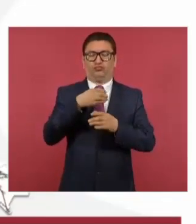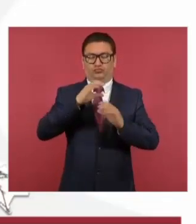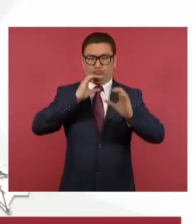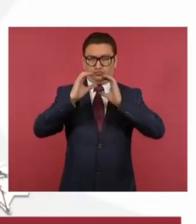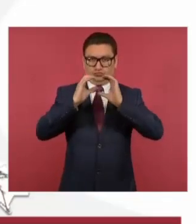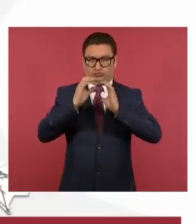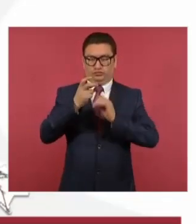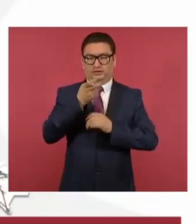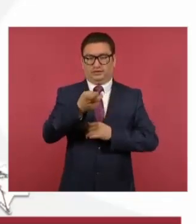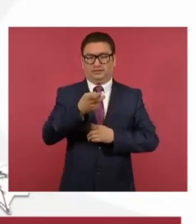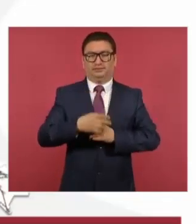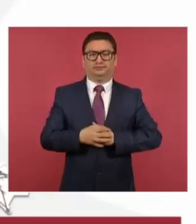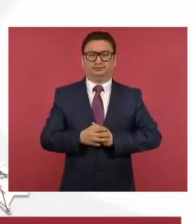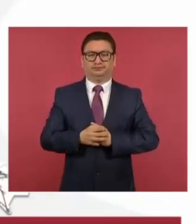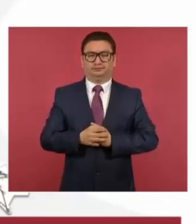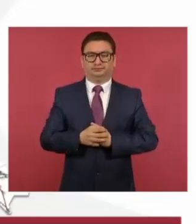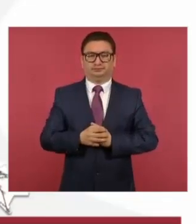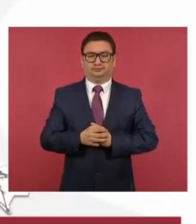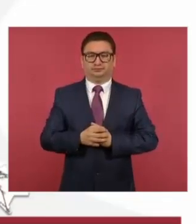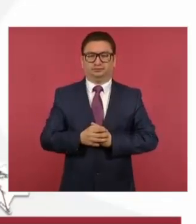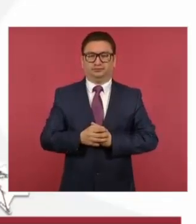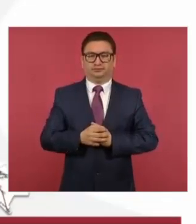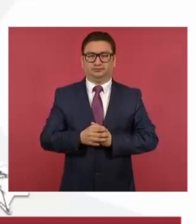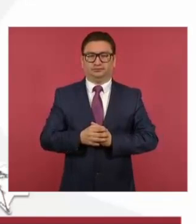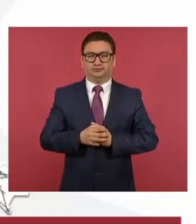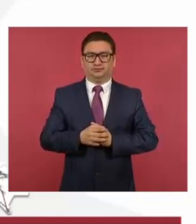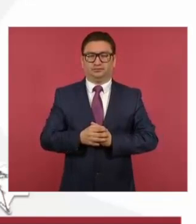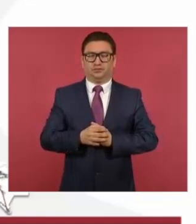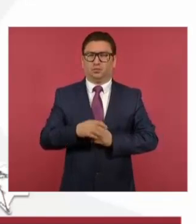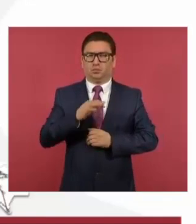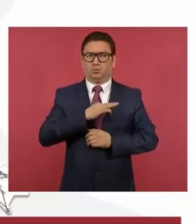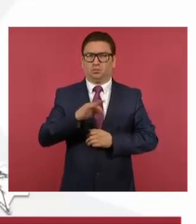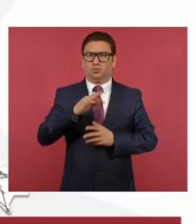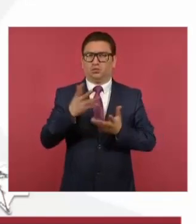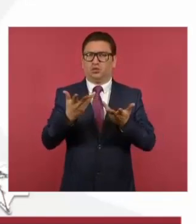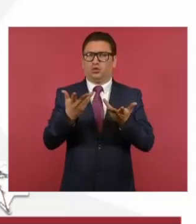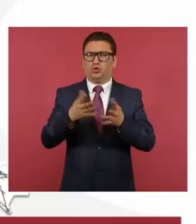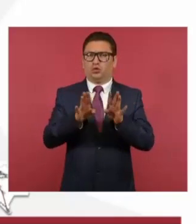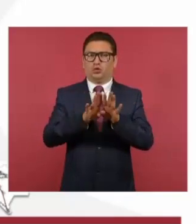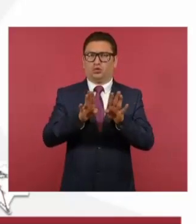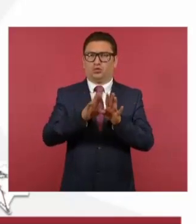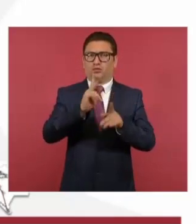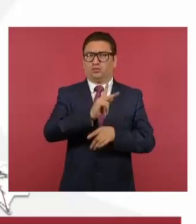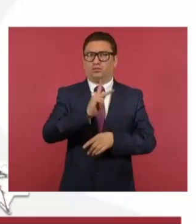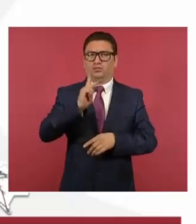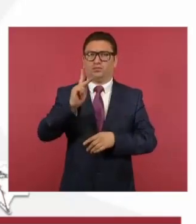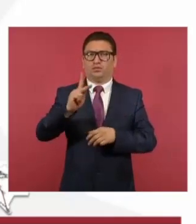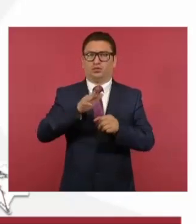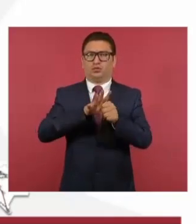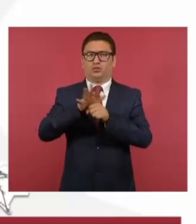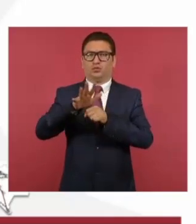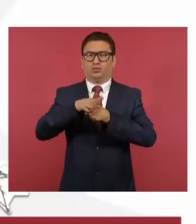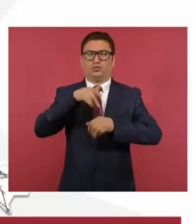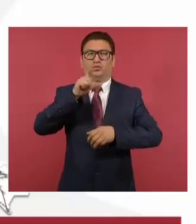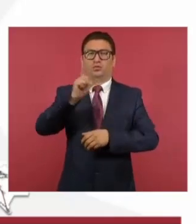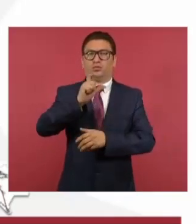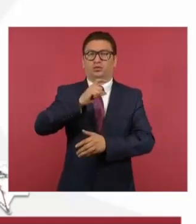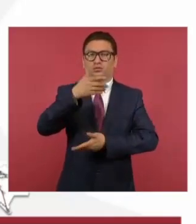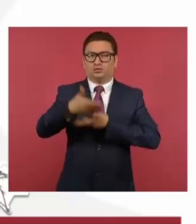telecomunicaciones. Se puede hacer una referencia a que se parece mucho al servicio